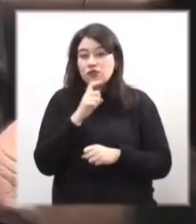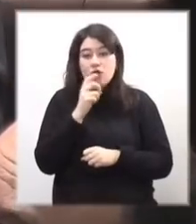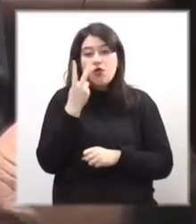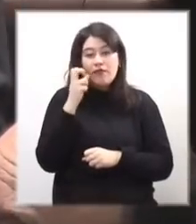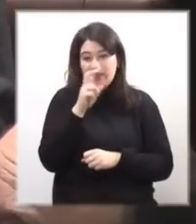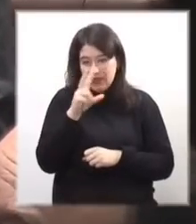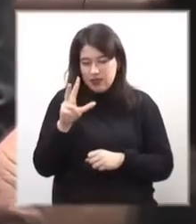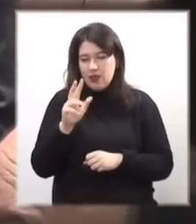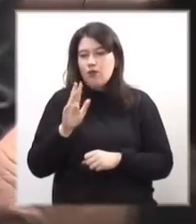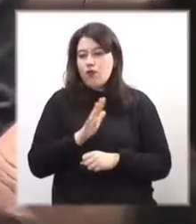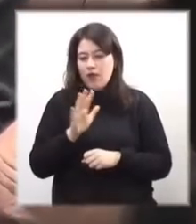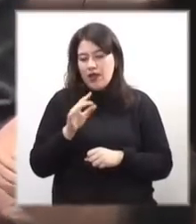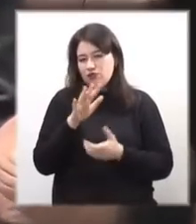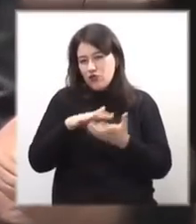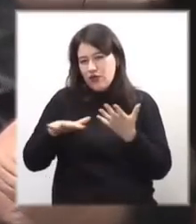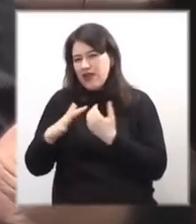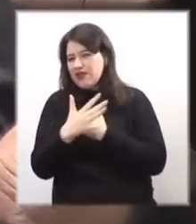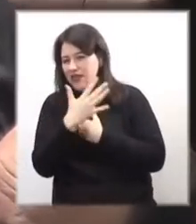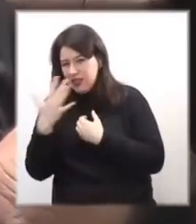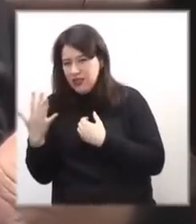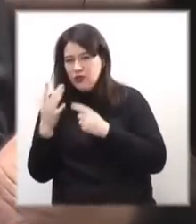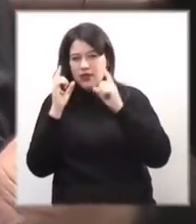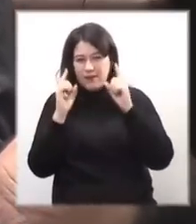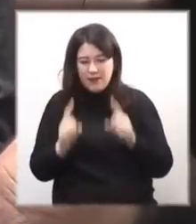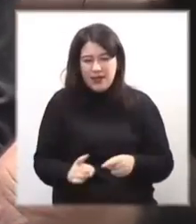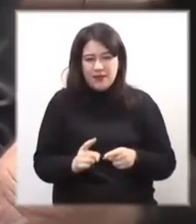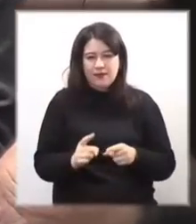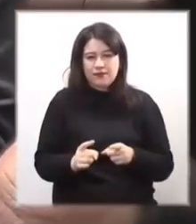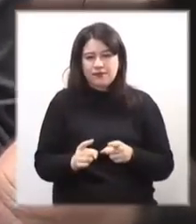una nueva jefa en la zona 5 el 10 de marzo del 23.